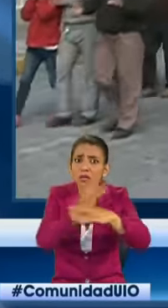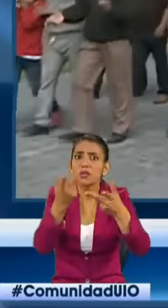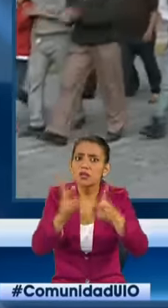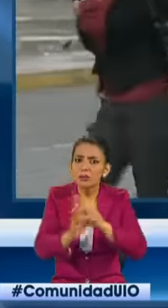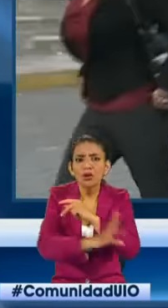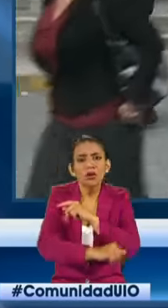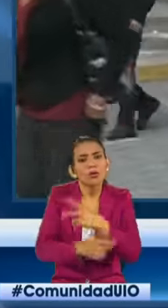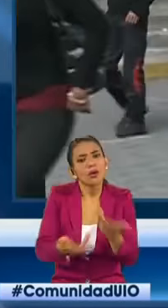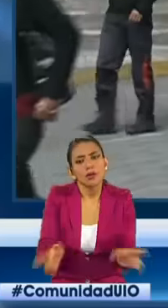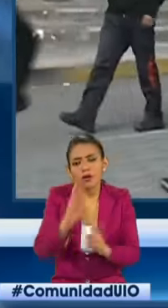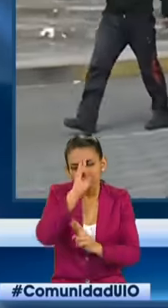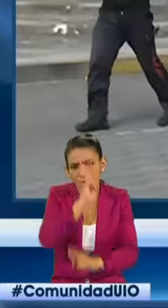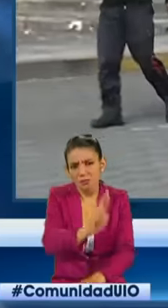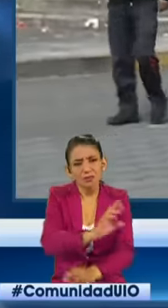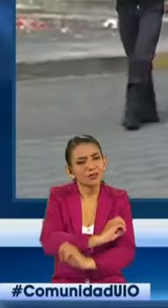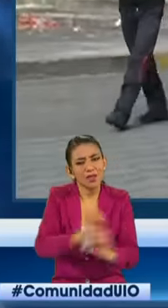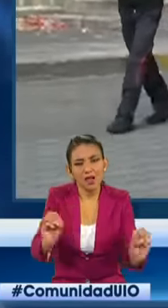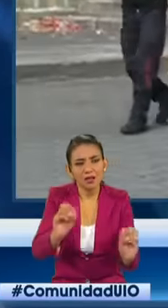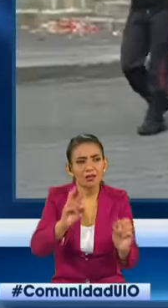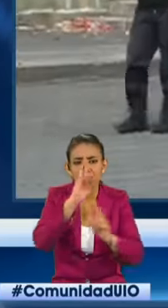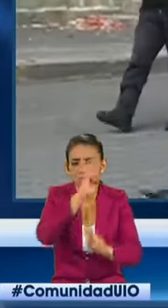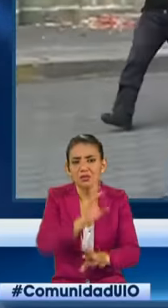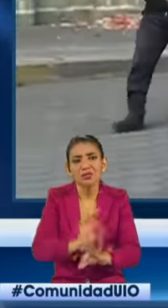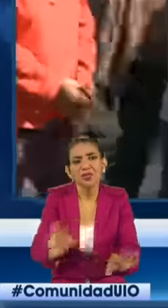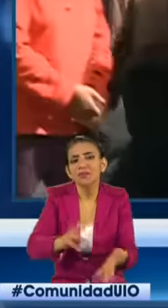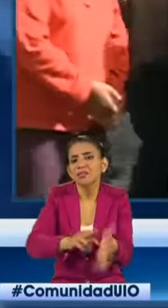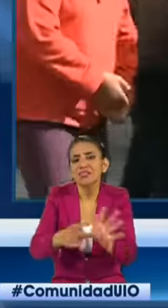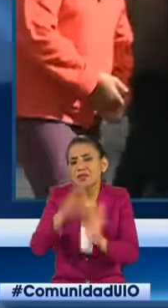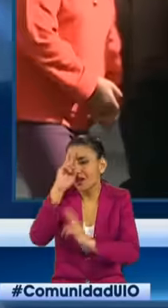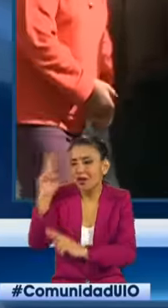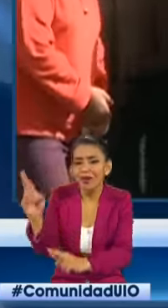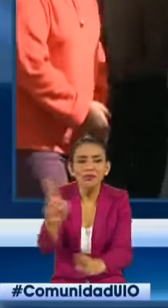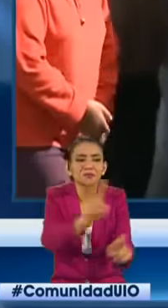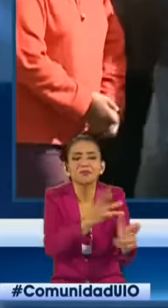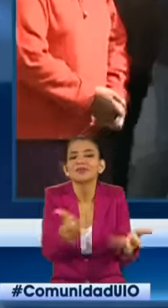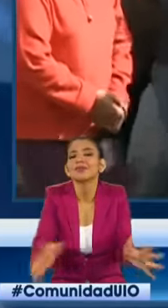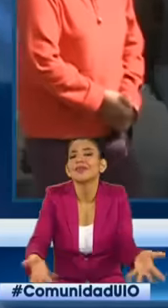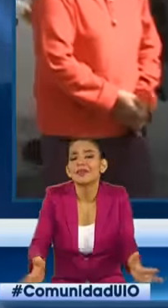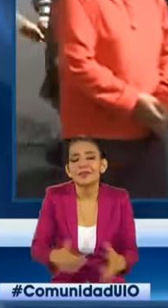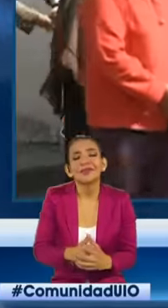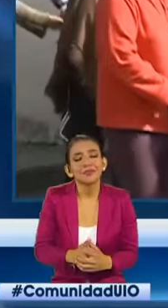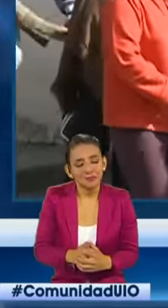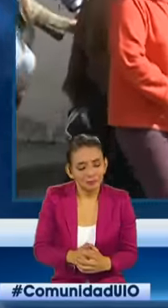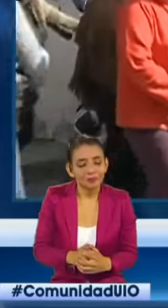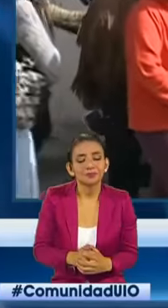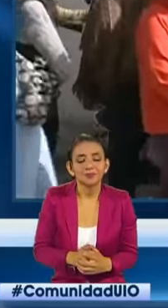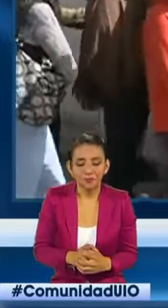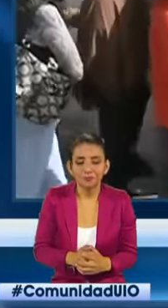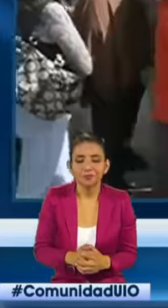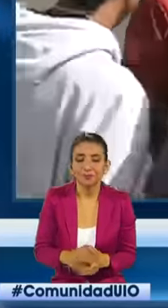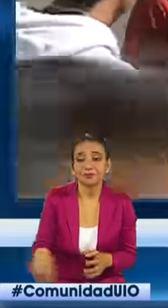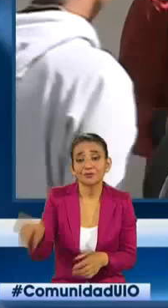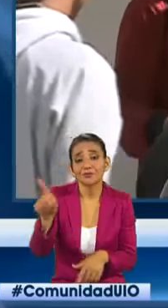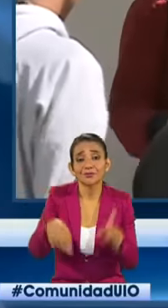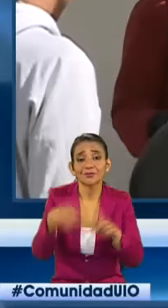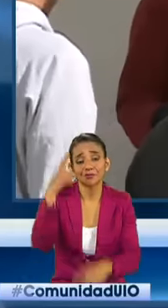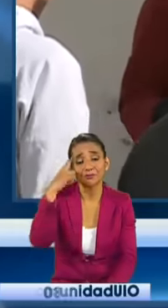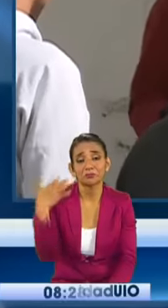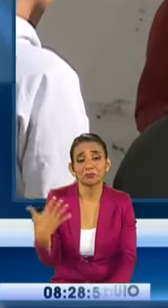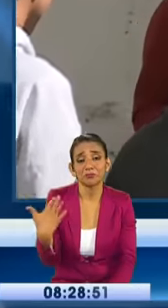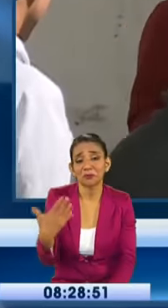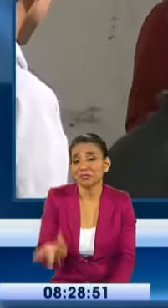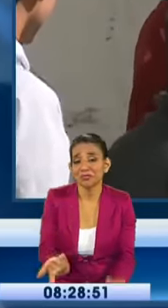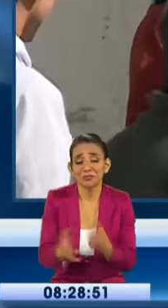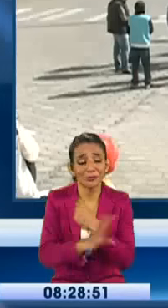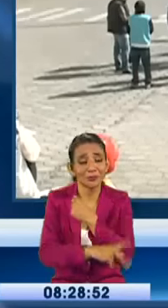sea, si respeta hasta la iglesia, imagínense, todo ha sido realmente mal llevado por estos sinvergüenzas, los amigos de lo